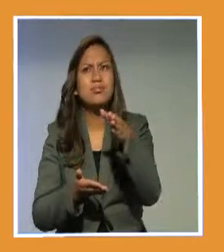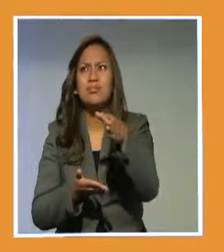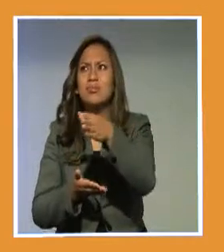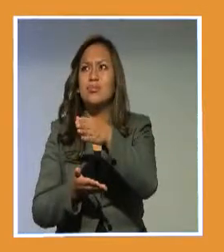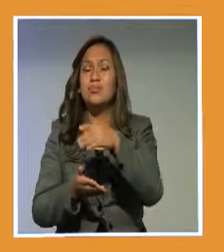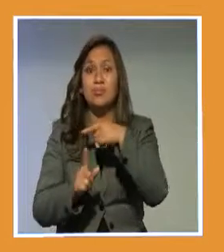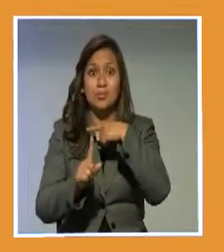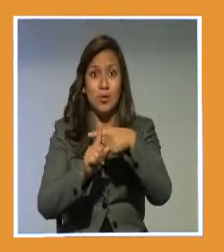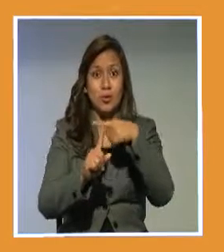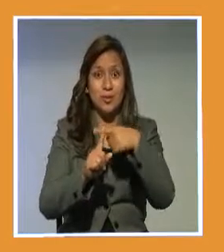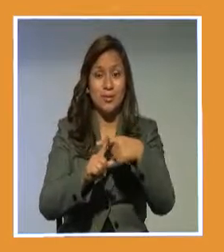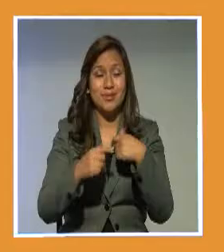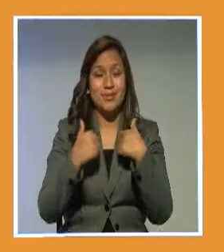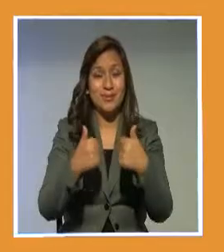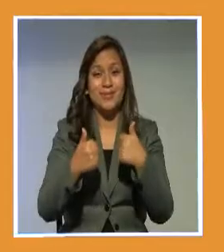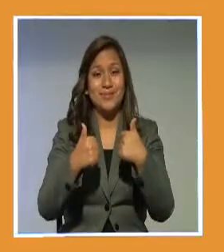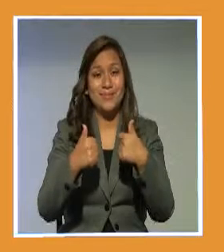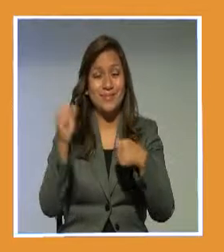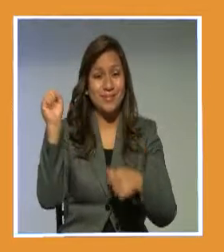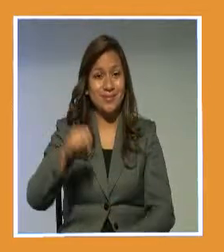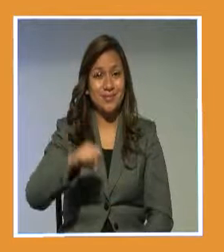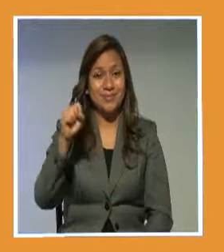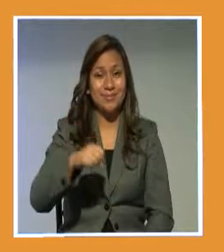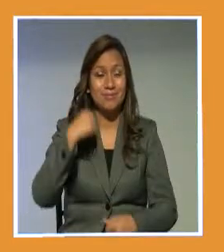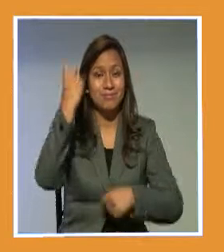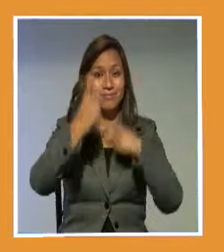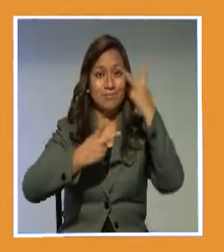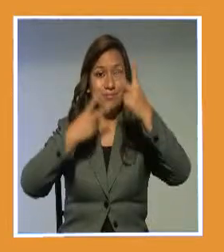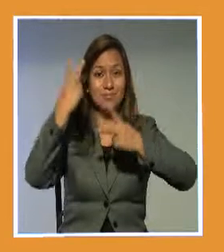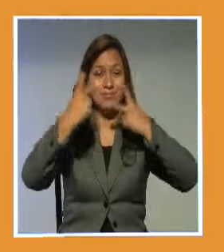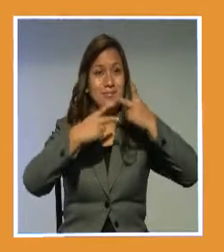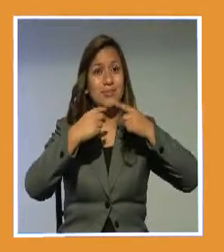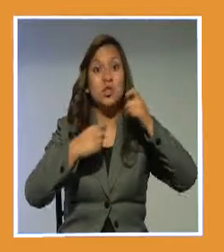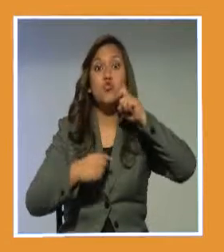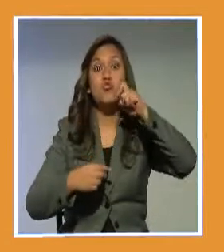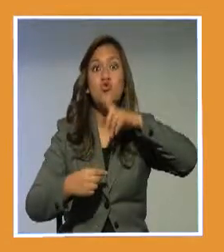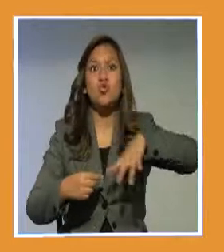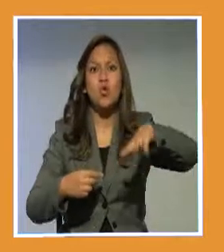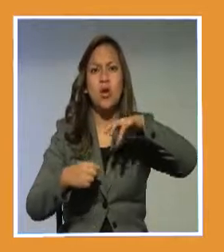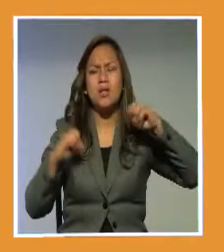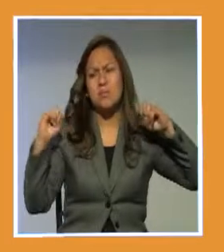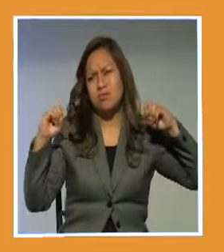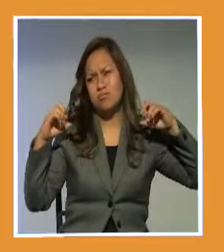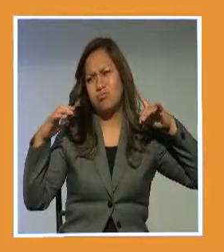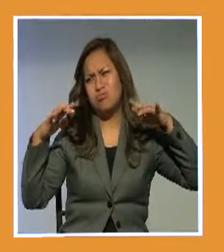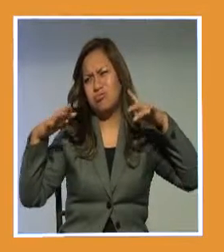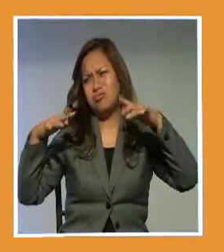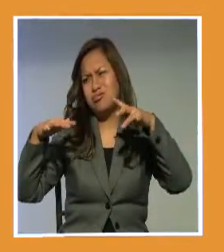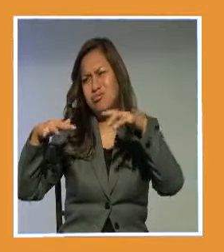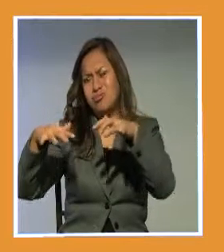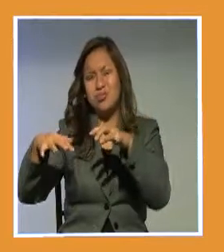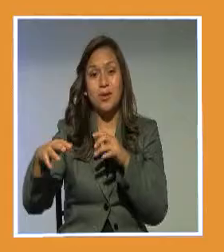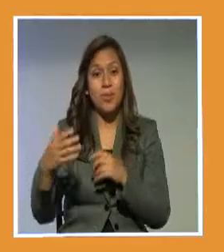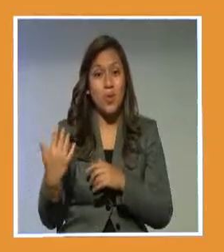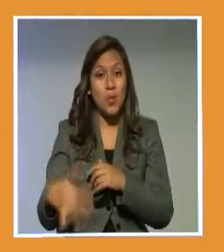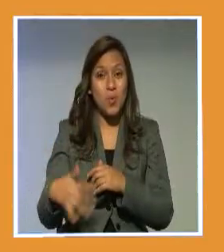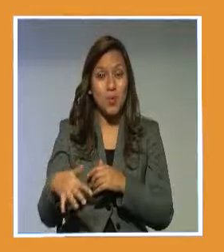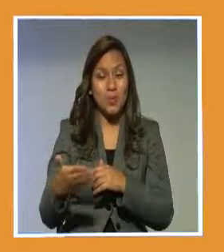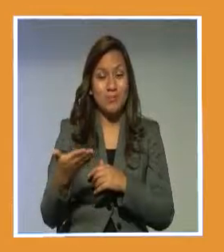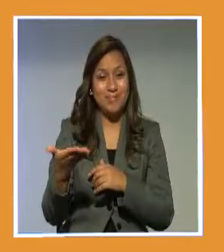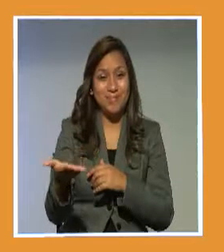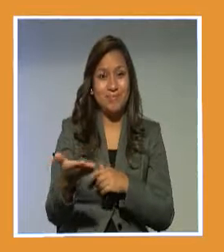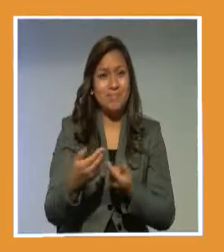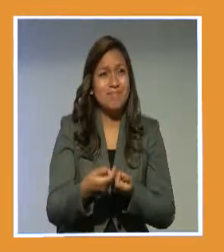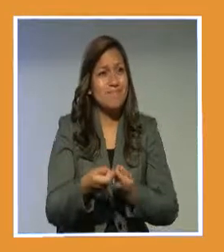muy importante en cuanto a visitas nacionales, gente que ha venido de diferentes puntos del país justamente a visitar la